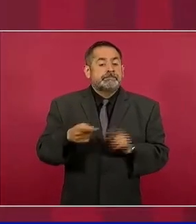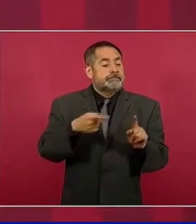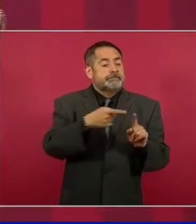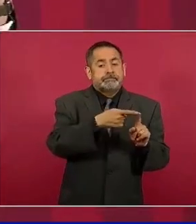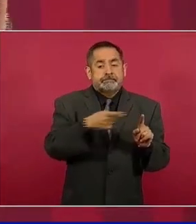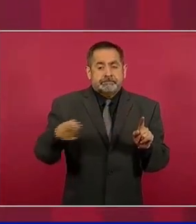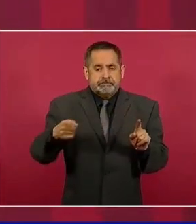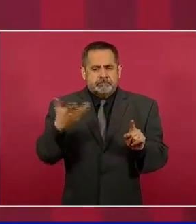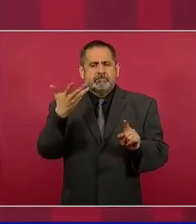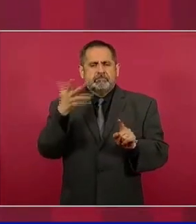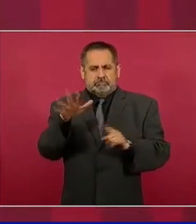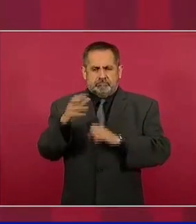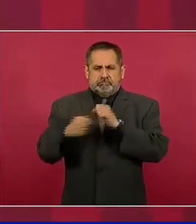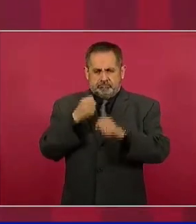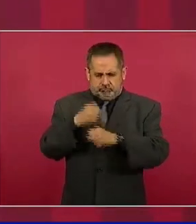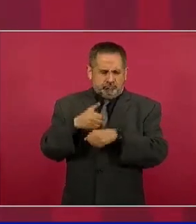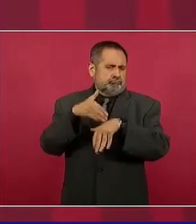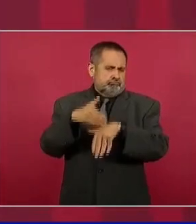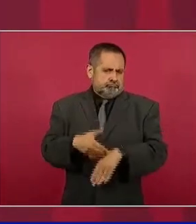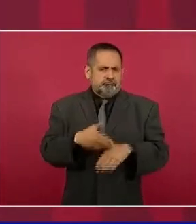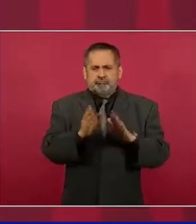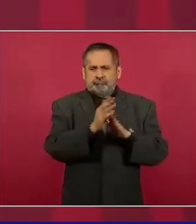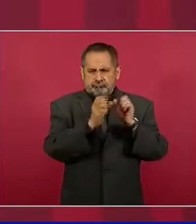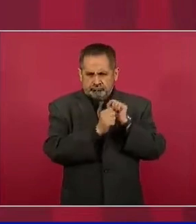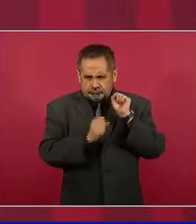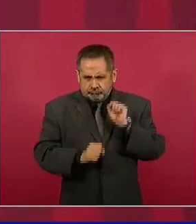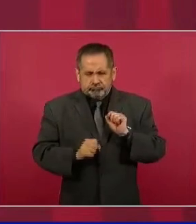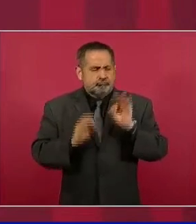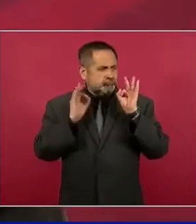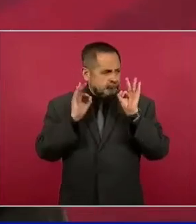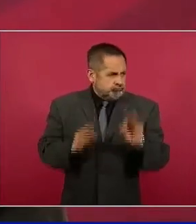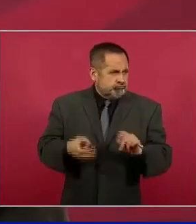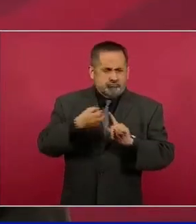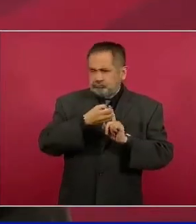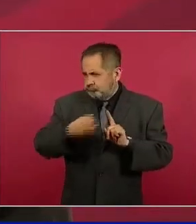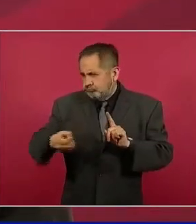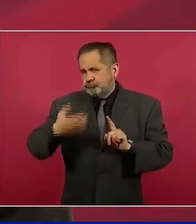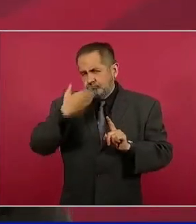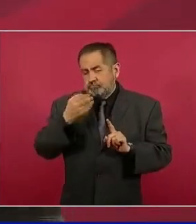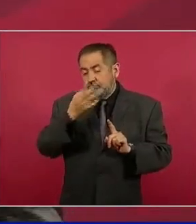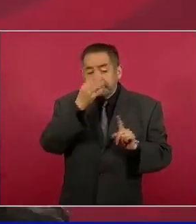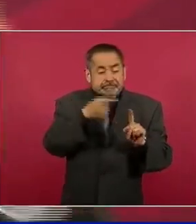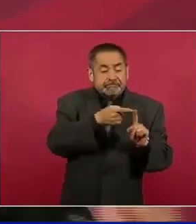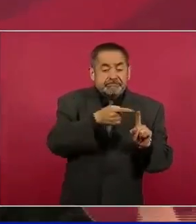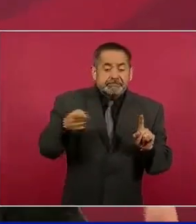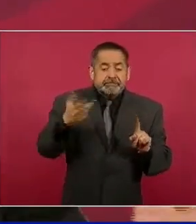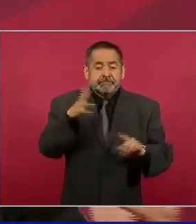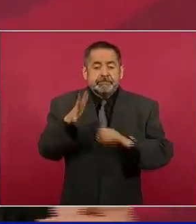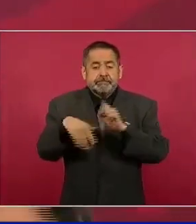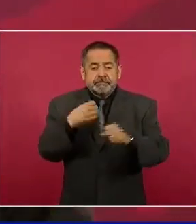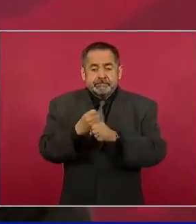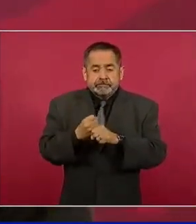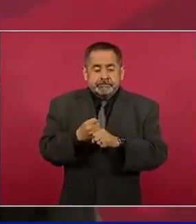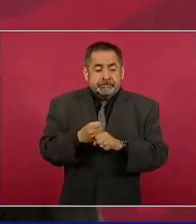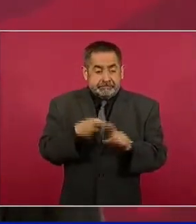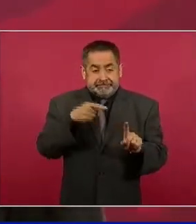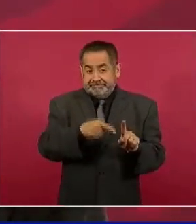de apego a la Constitución, de legalidad, de periodismo